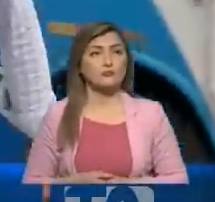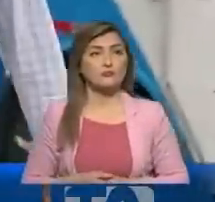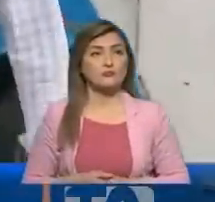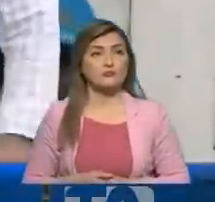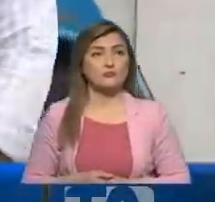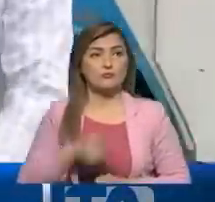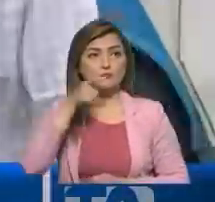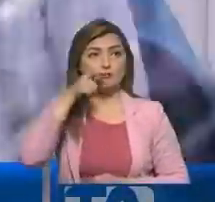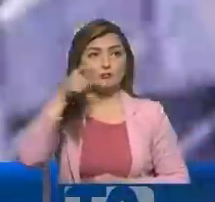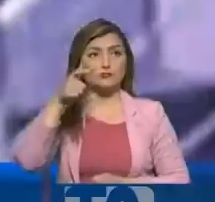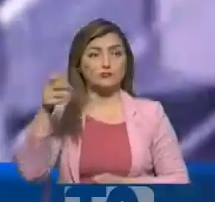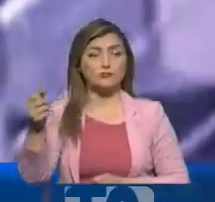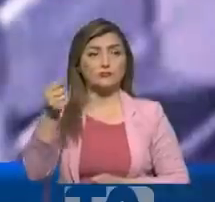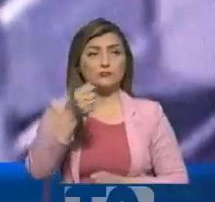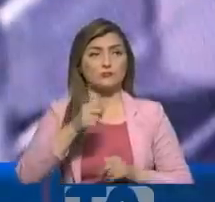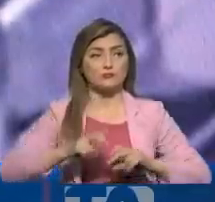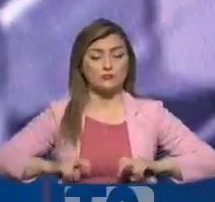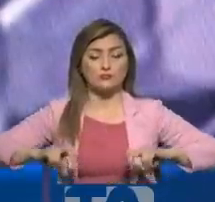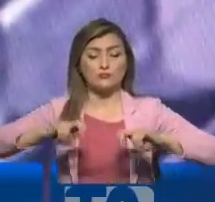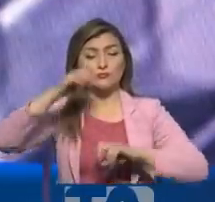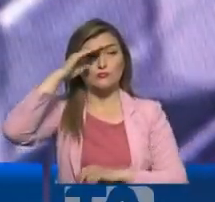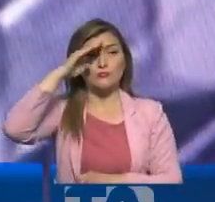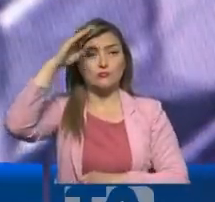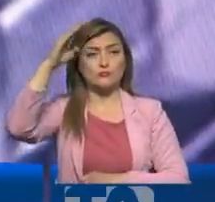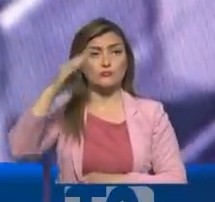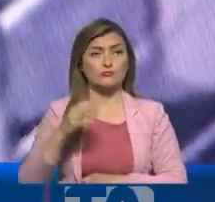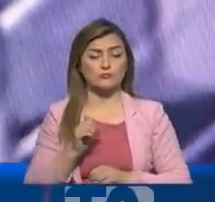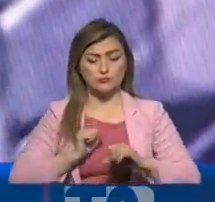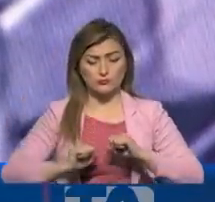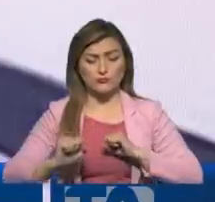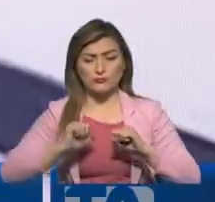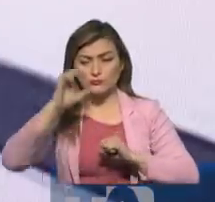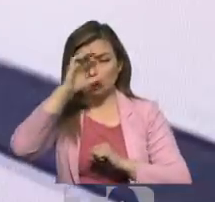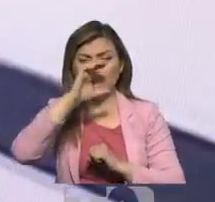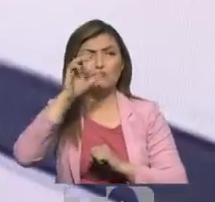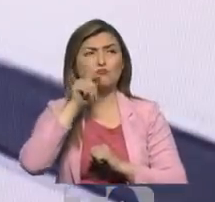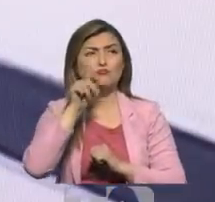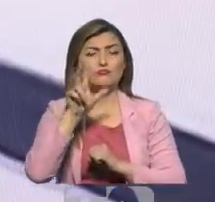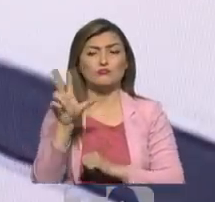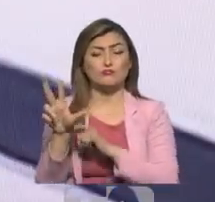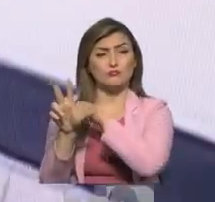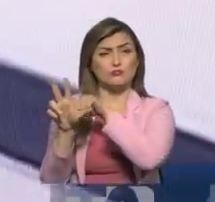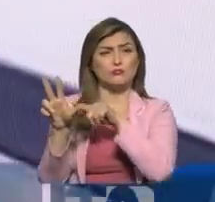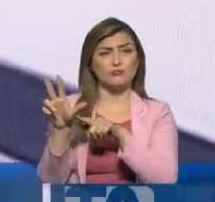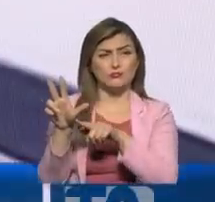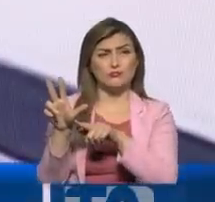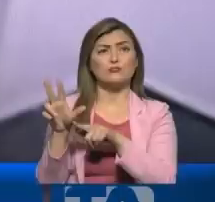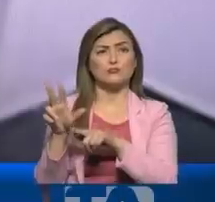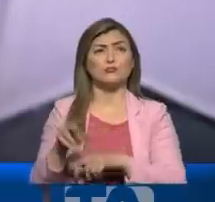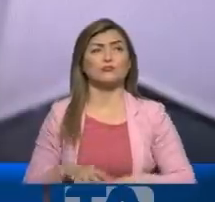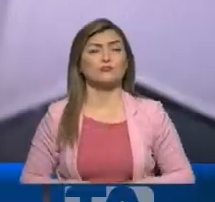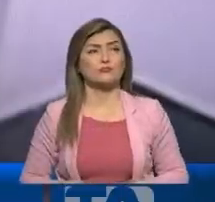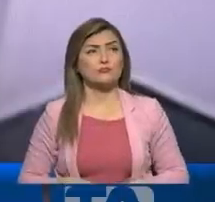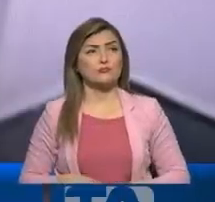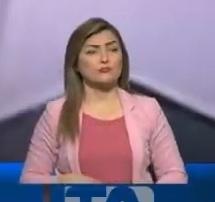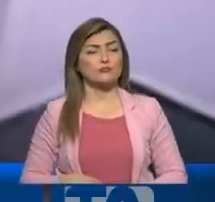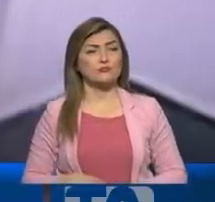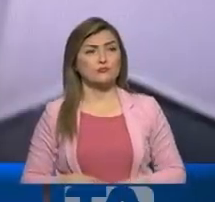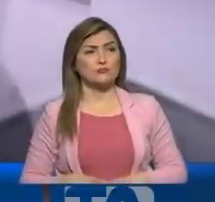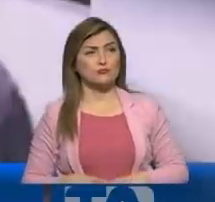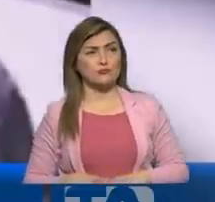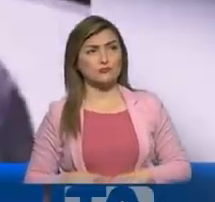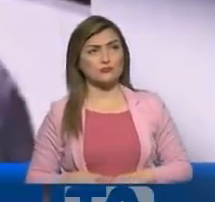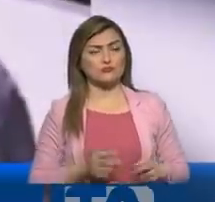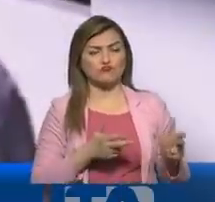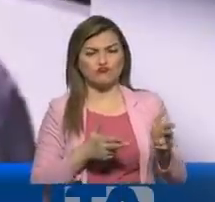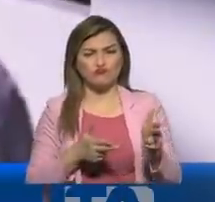asignada para la investigación. Mientras tanto, la policía mueve esfuerzos para encontrar a quienes aparecen en estos videos, con armas de grueso